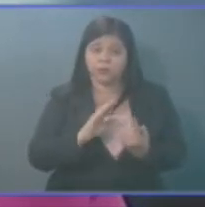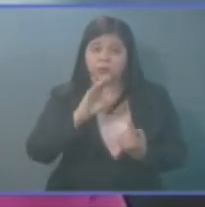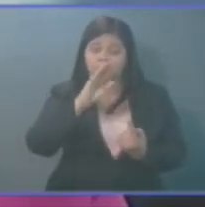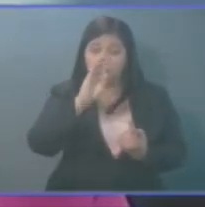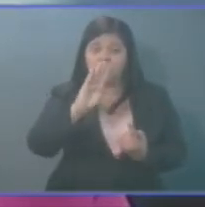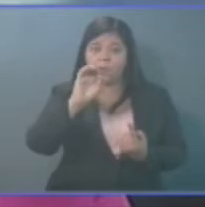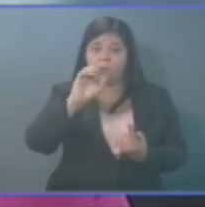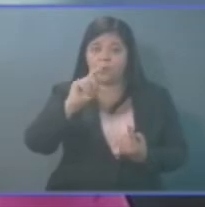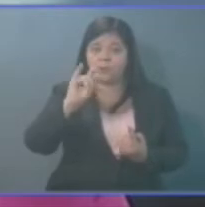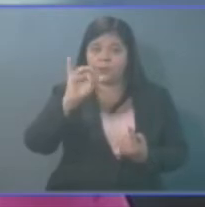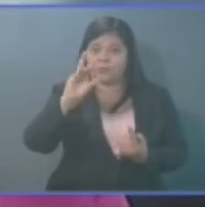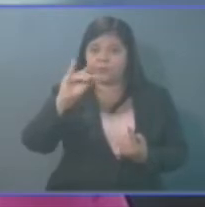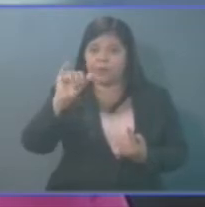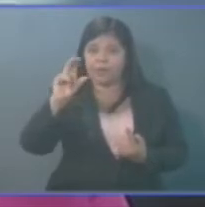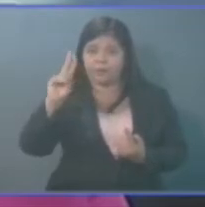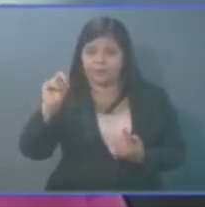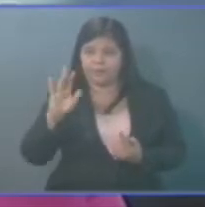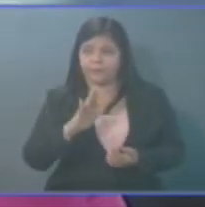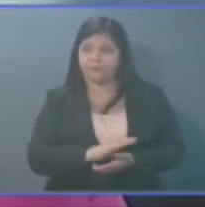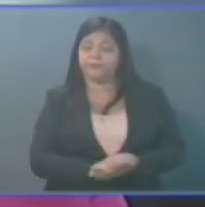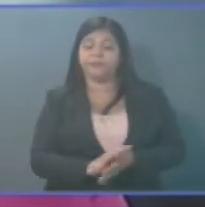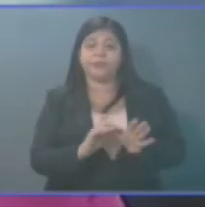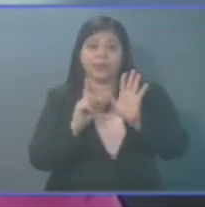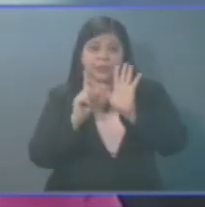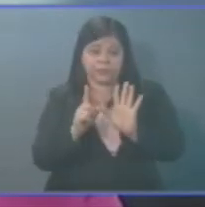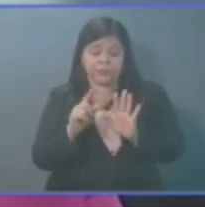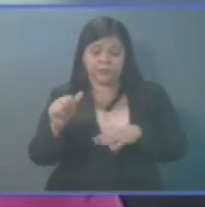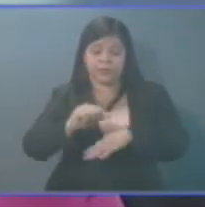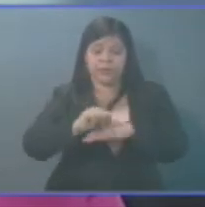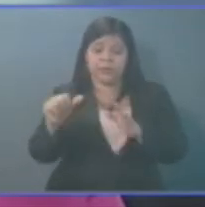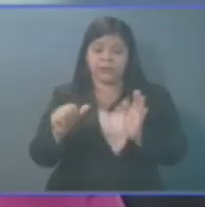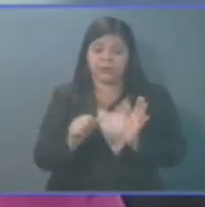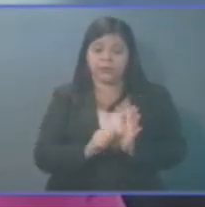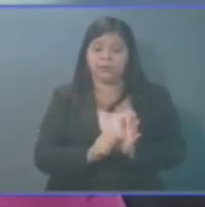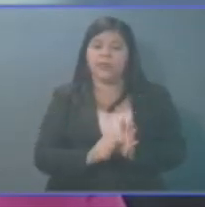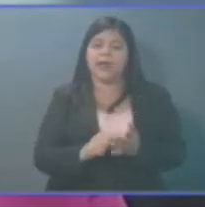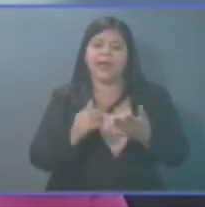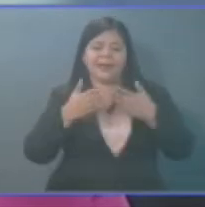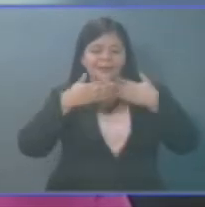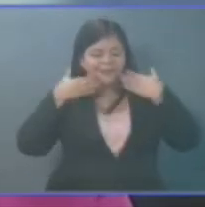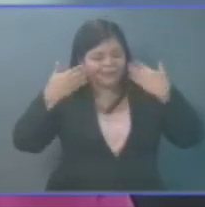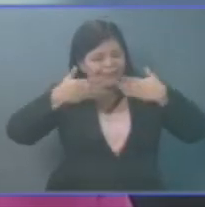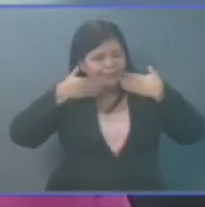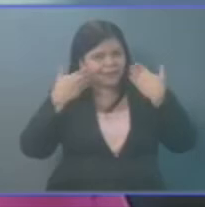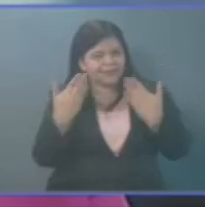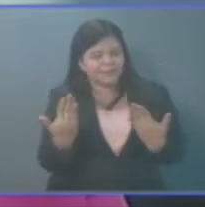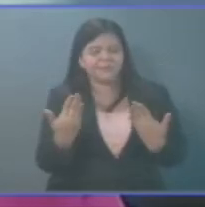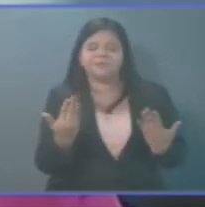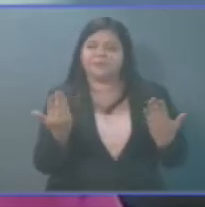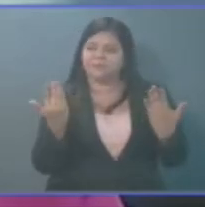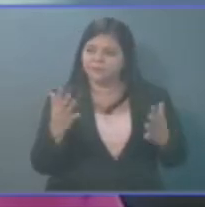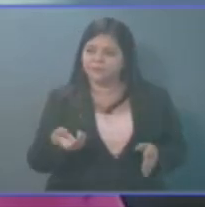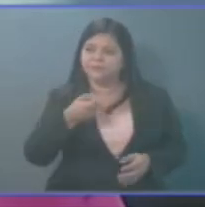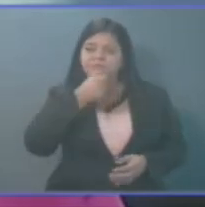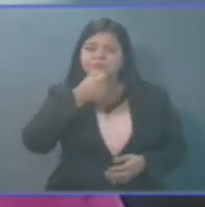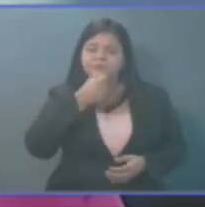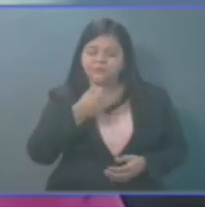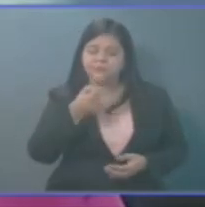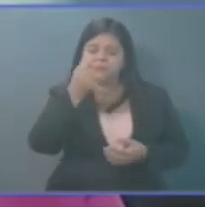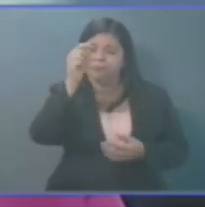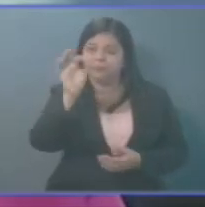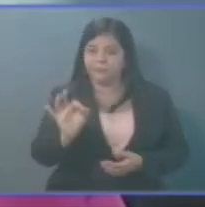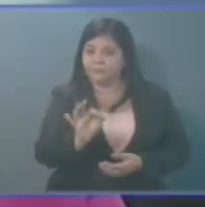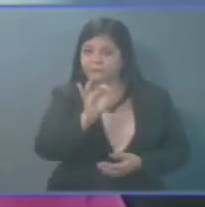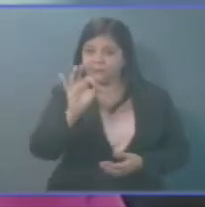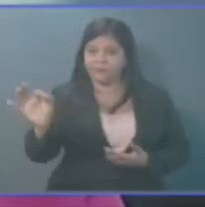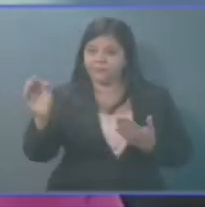beatificación. Romano 6, la Asamblea Legislativa se congratula con el anuncio de su santidad